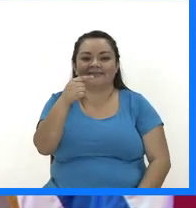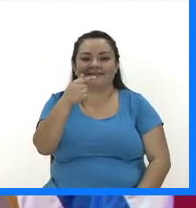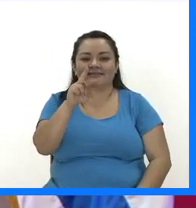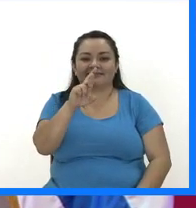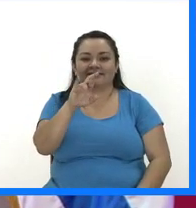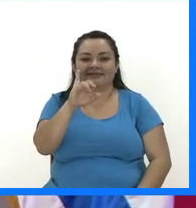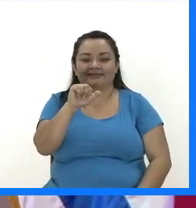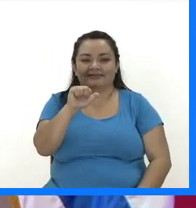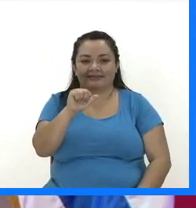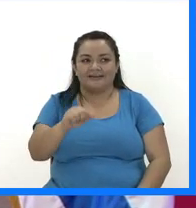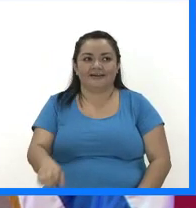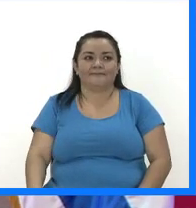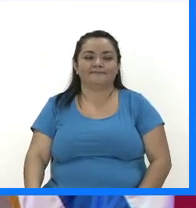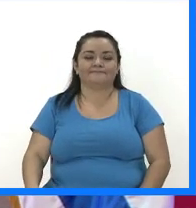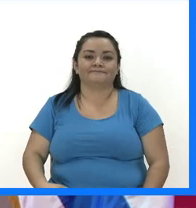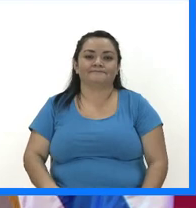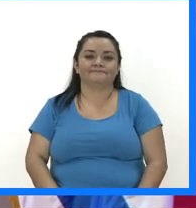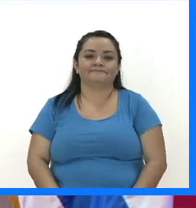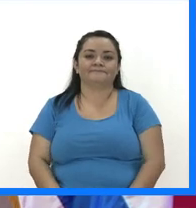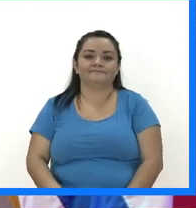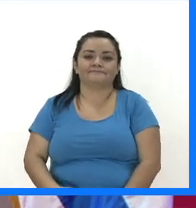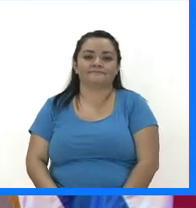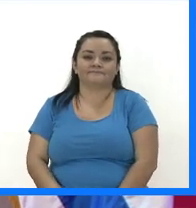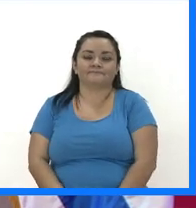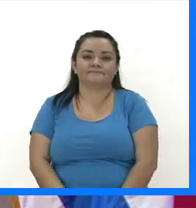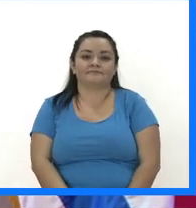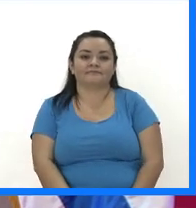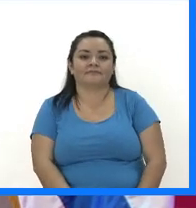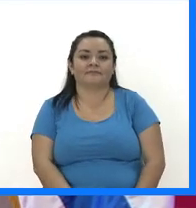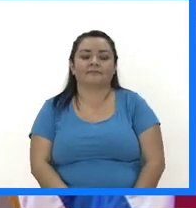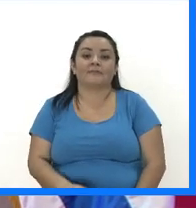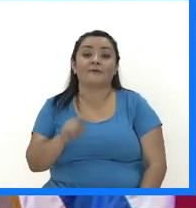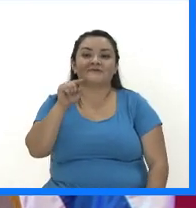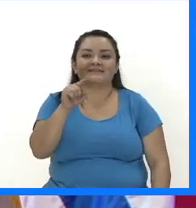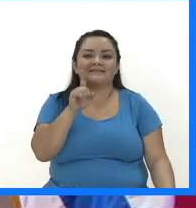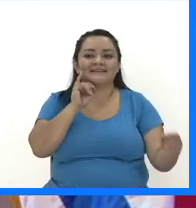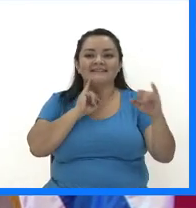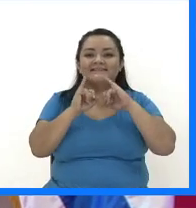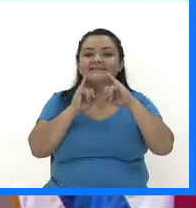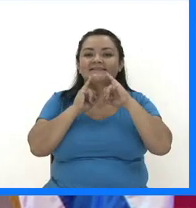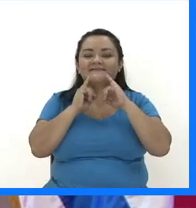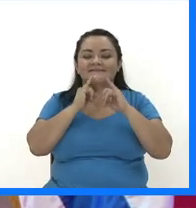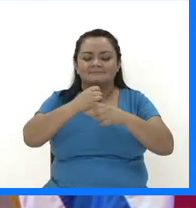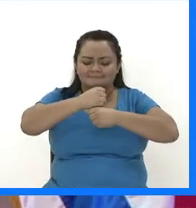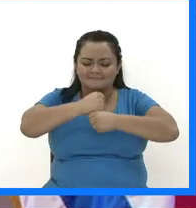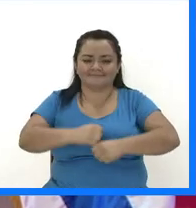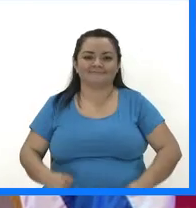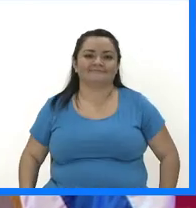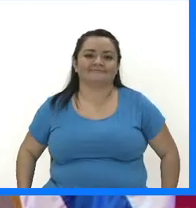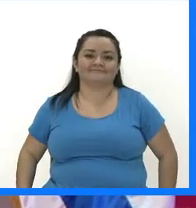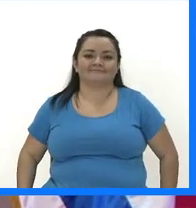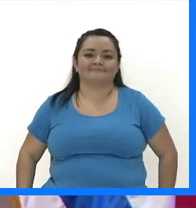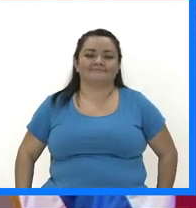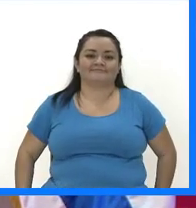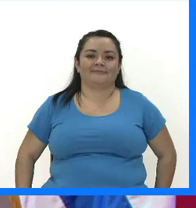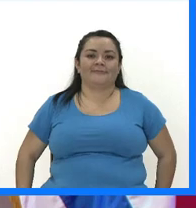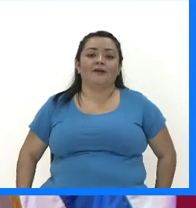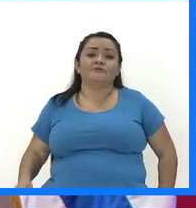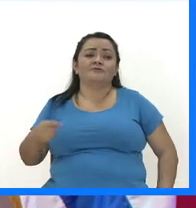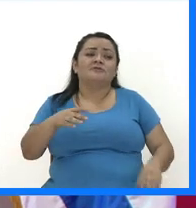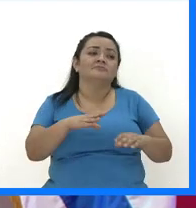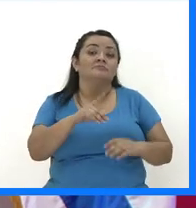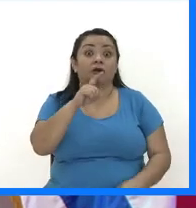postulando el look touring allá en texas que usted llegue esa entrevista con seguridad no no llegué